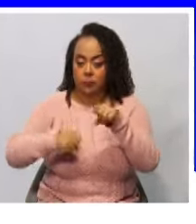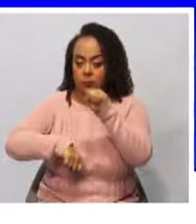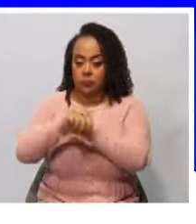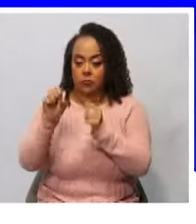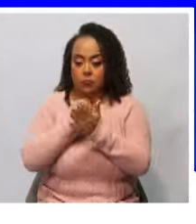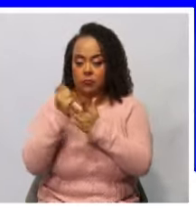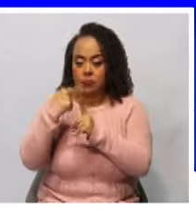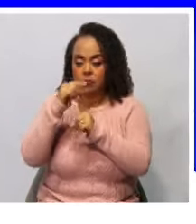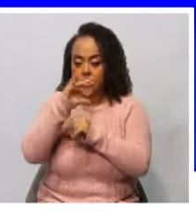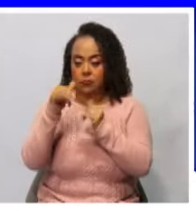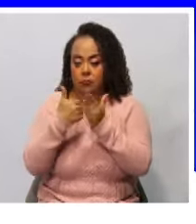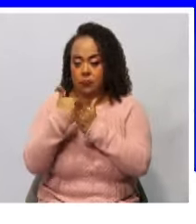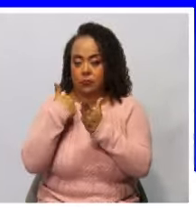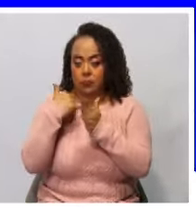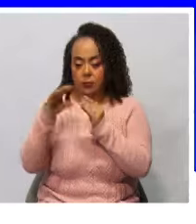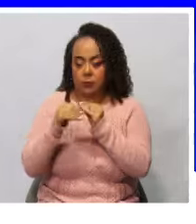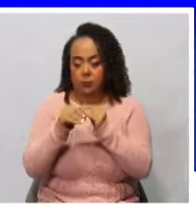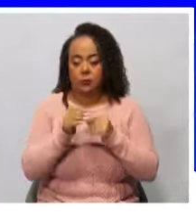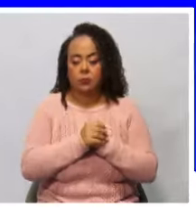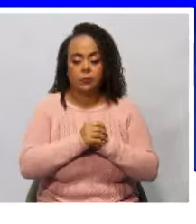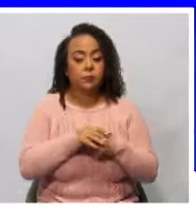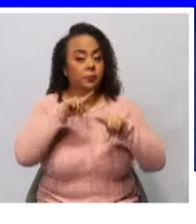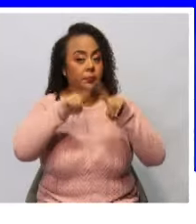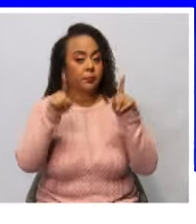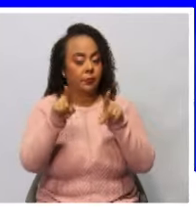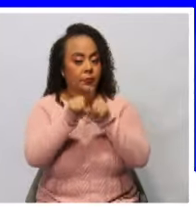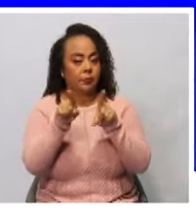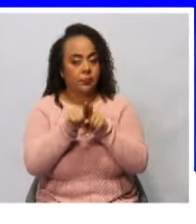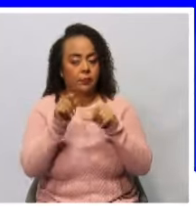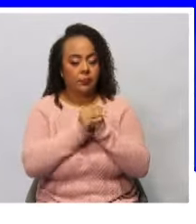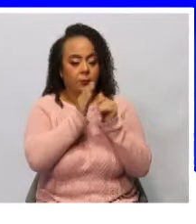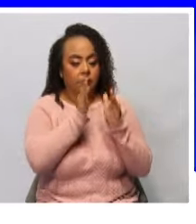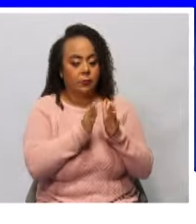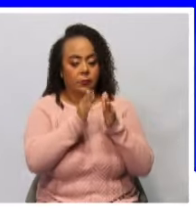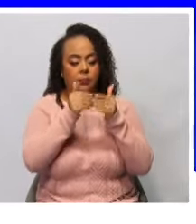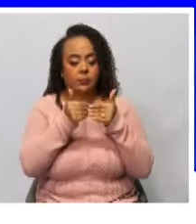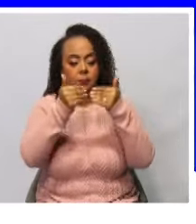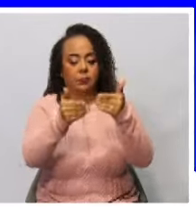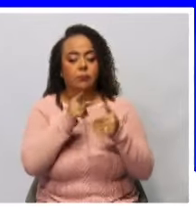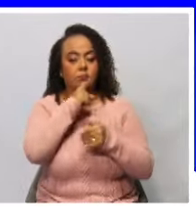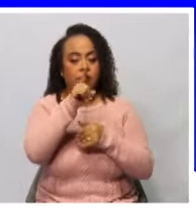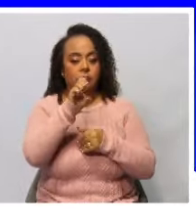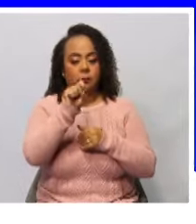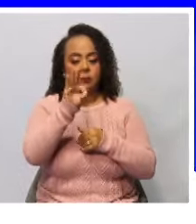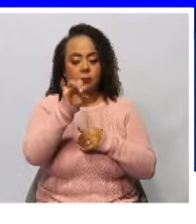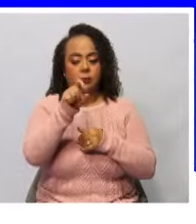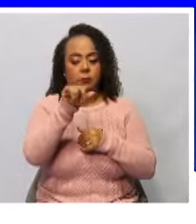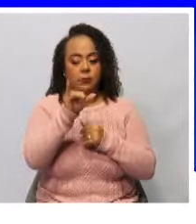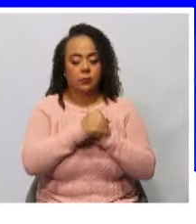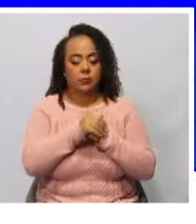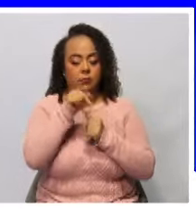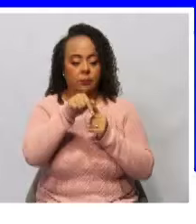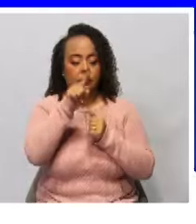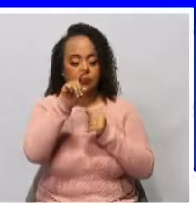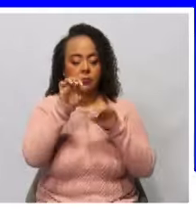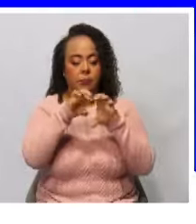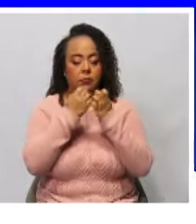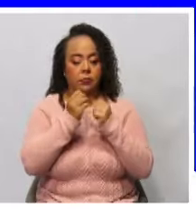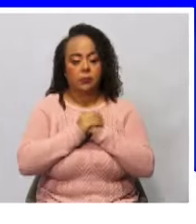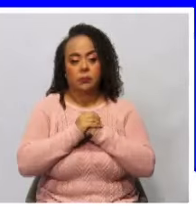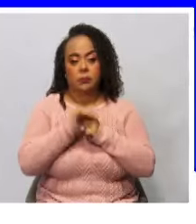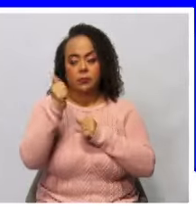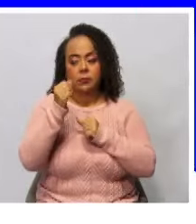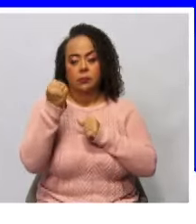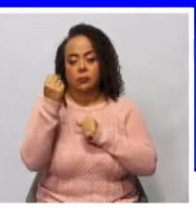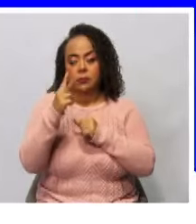Cruz y todo lo que tiene por añadidura, pero también hay que irnos del otro lado del mostrador, que es el Real Esterí, que es un equipo que desde hace 10 o 12 años que